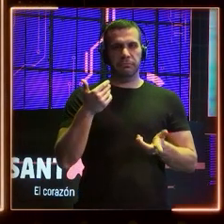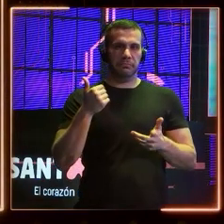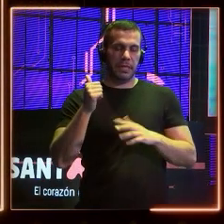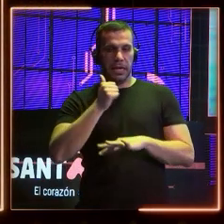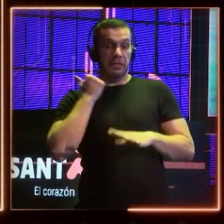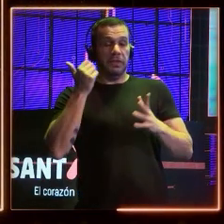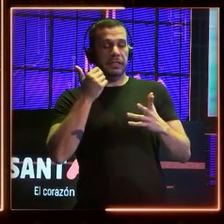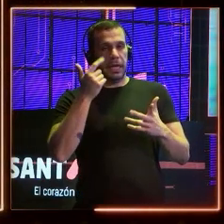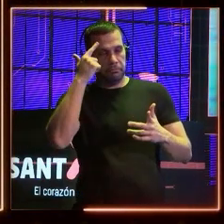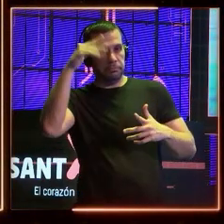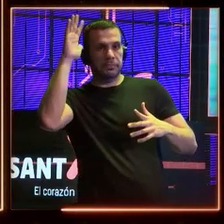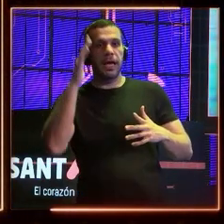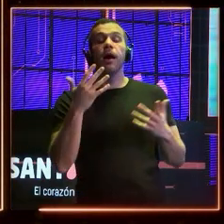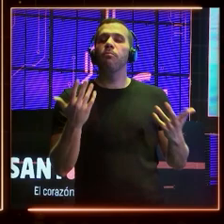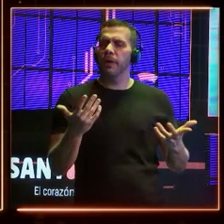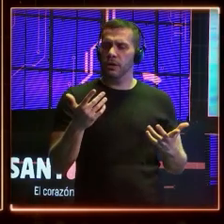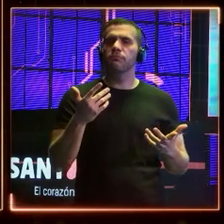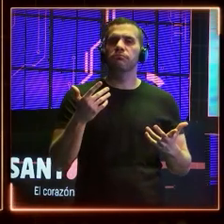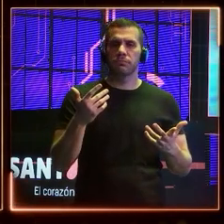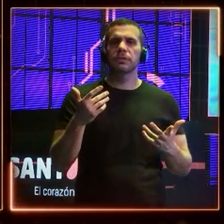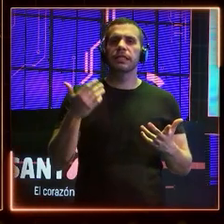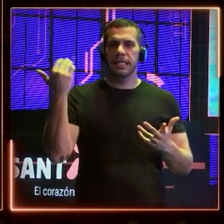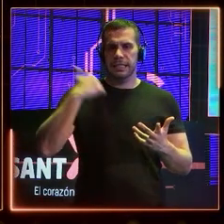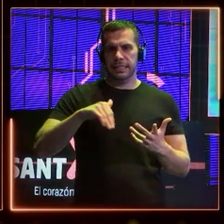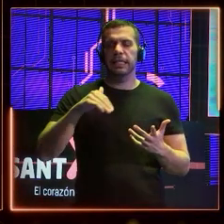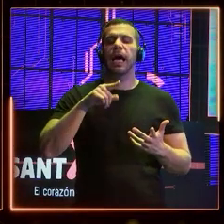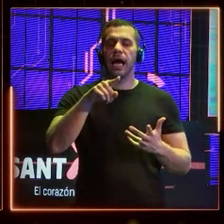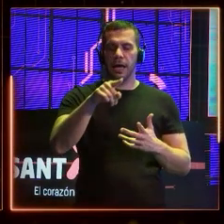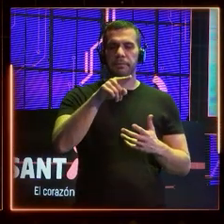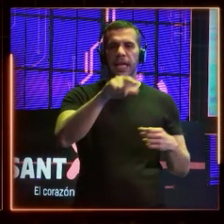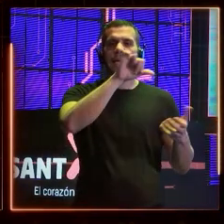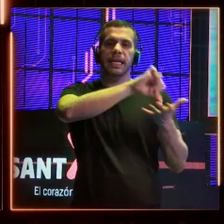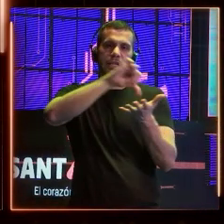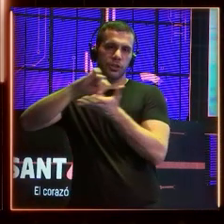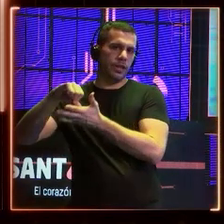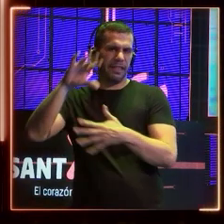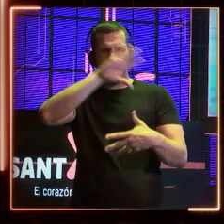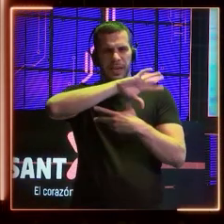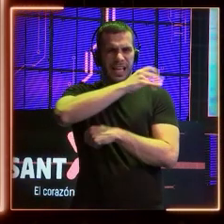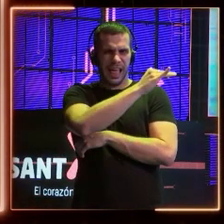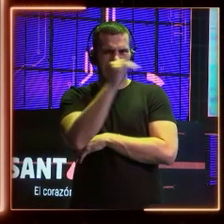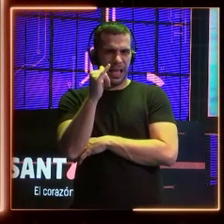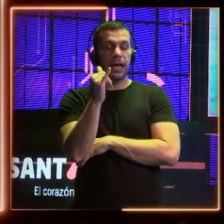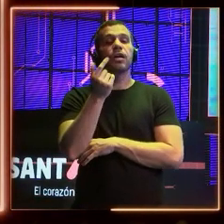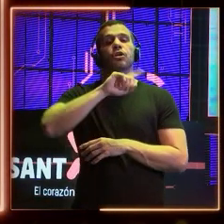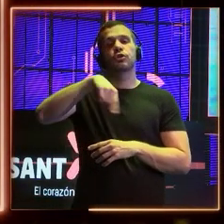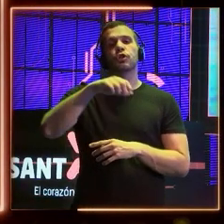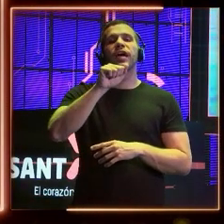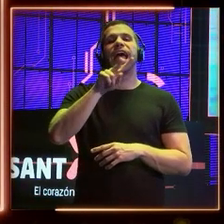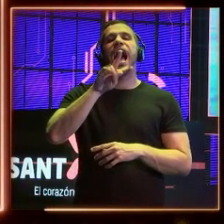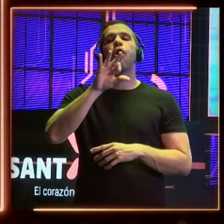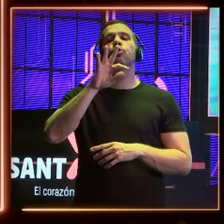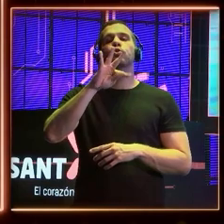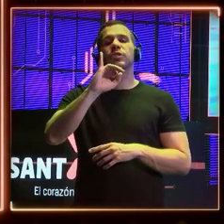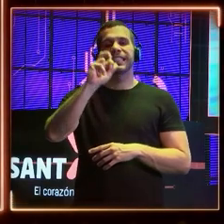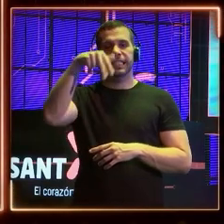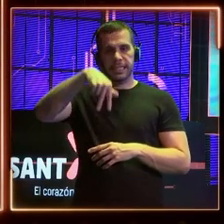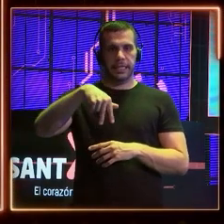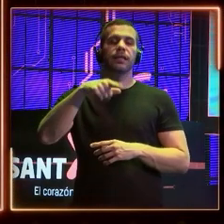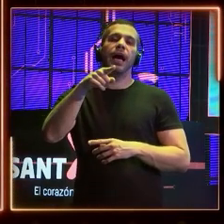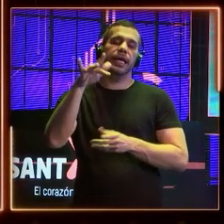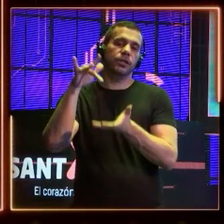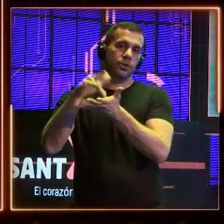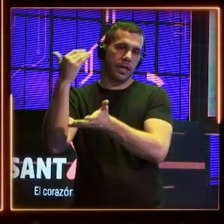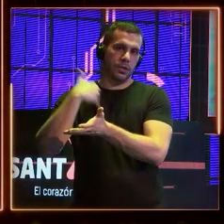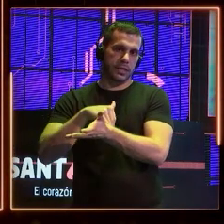uno están ya corriendo en muchas ciudades americanas la semana pasada la anunciamos ya en Austin y hay una serie de ciudades en las que tú